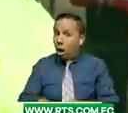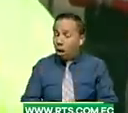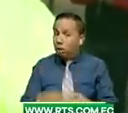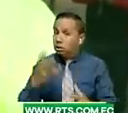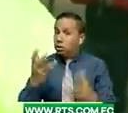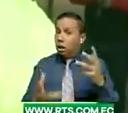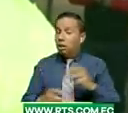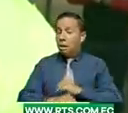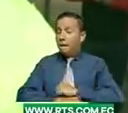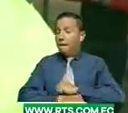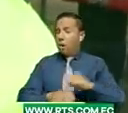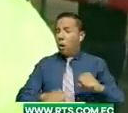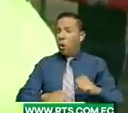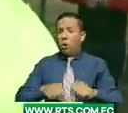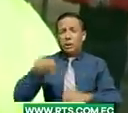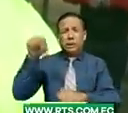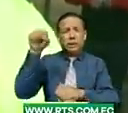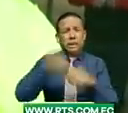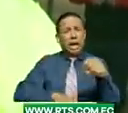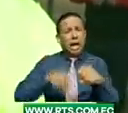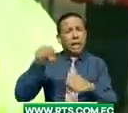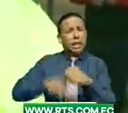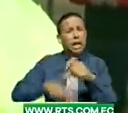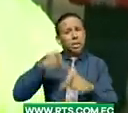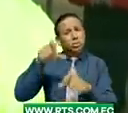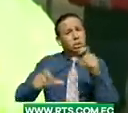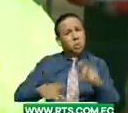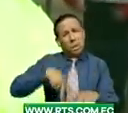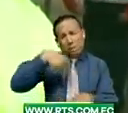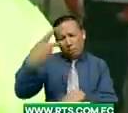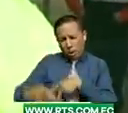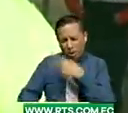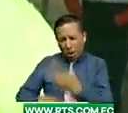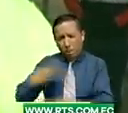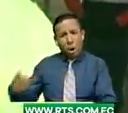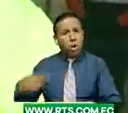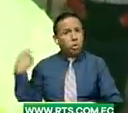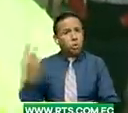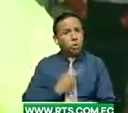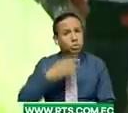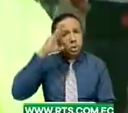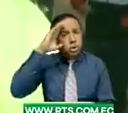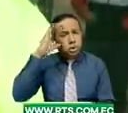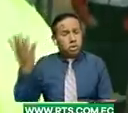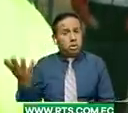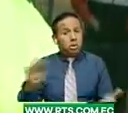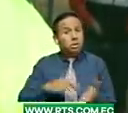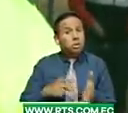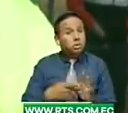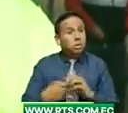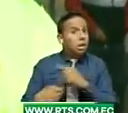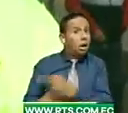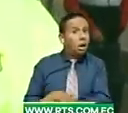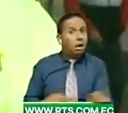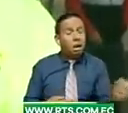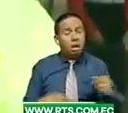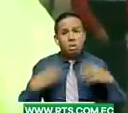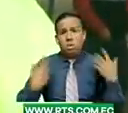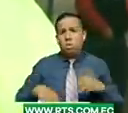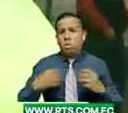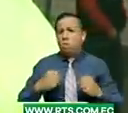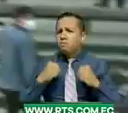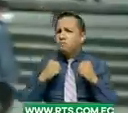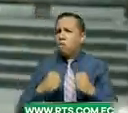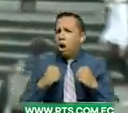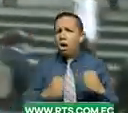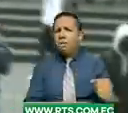detonado y explotado y causar daño a los funcionarios policiales que nos encontrábamos en este sector. Es decir, fuimos objeto de agresiones muy fuertes en el